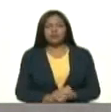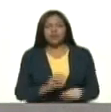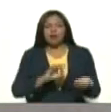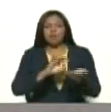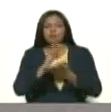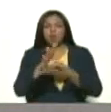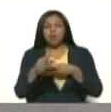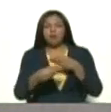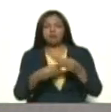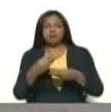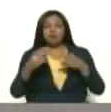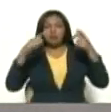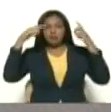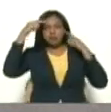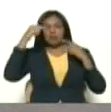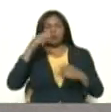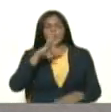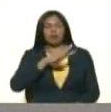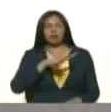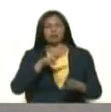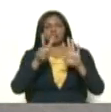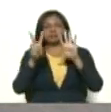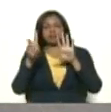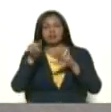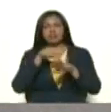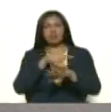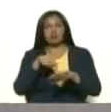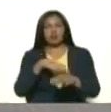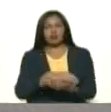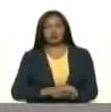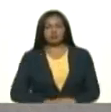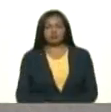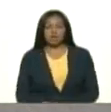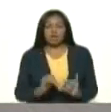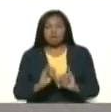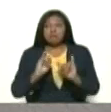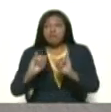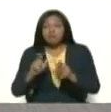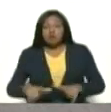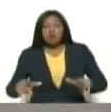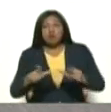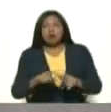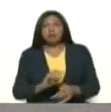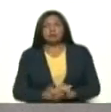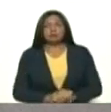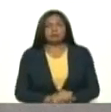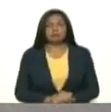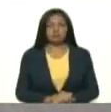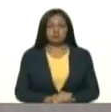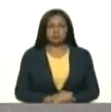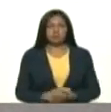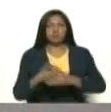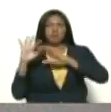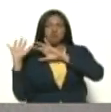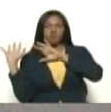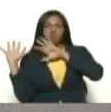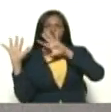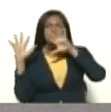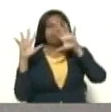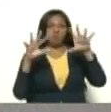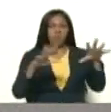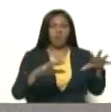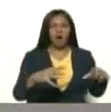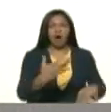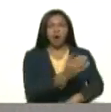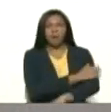comandante presidente Hugo Rafael Chávez Frías. Aquí mismo, en este lugar, vino toda la oligarquía,